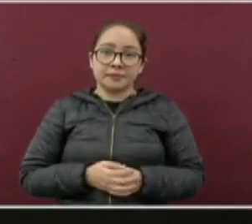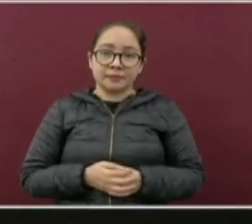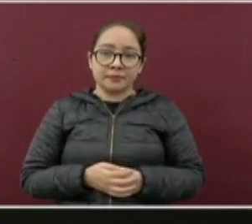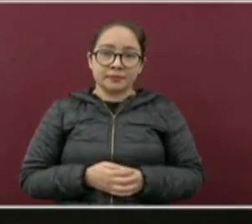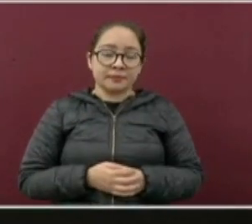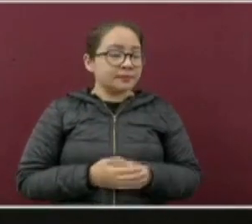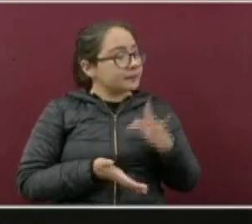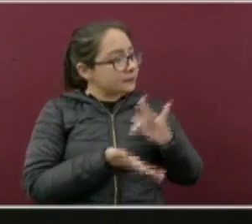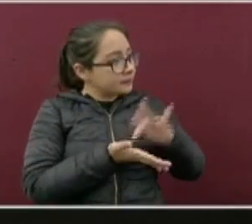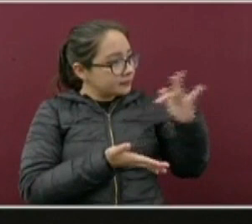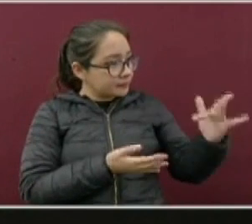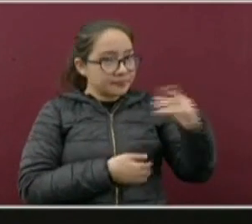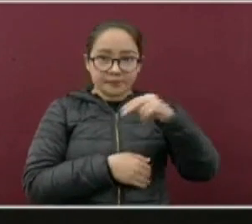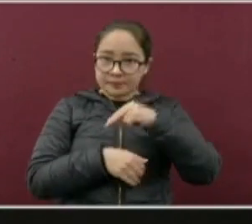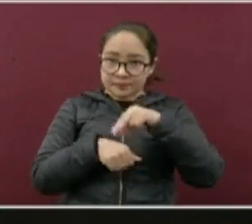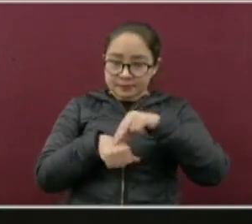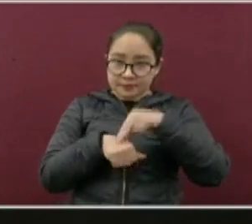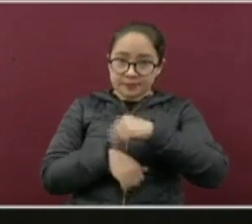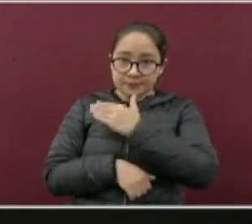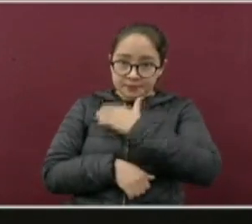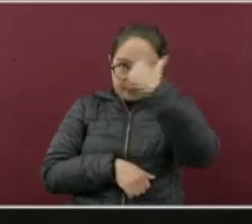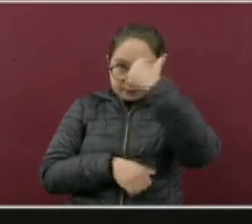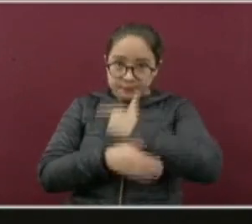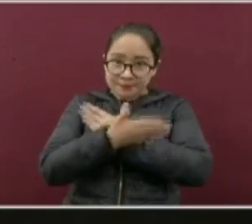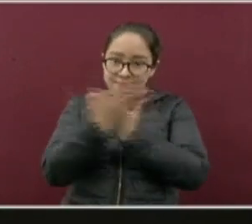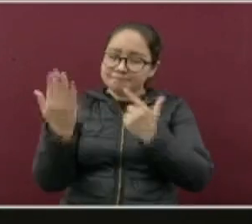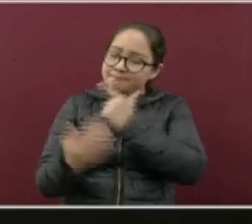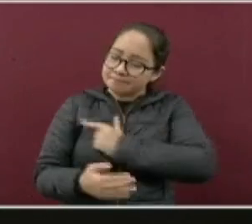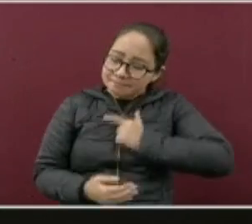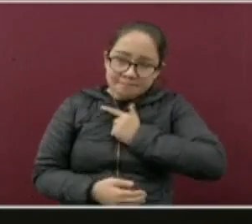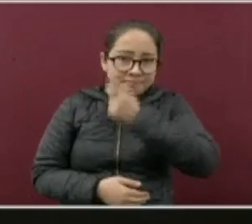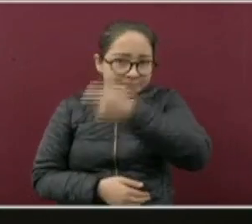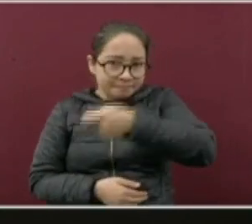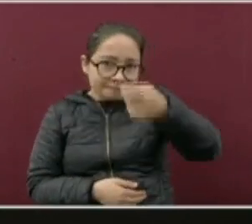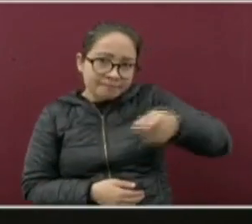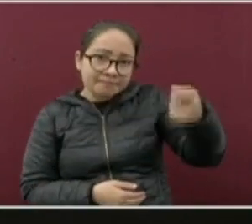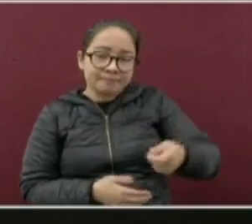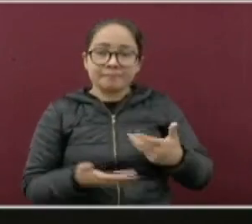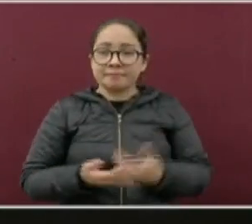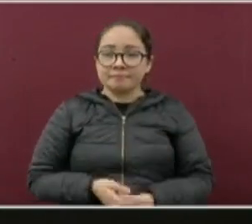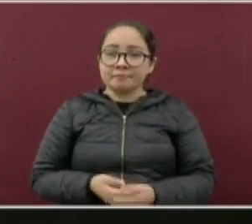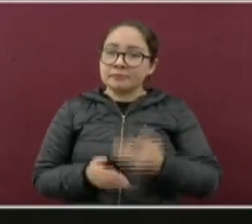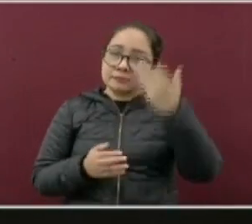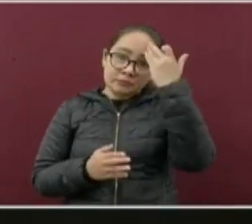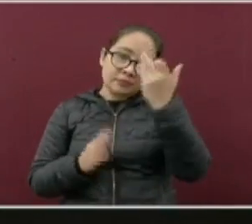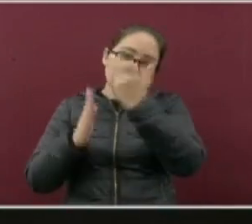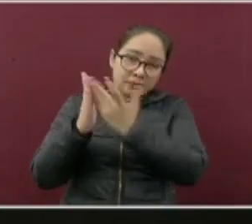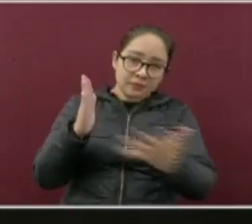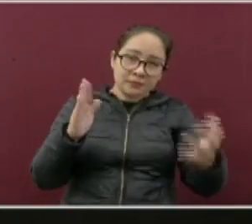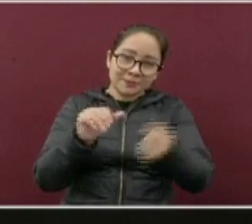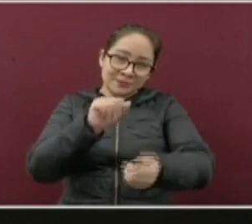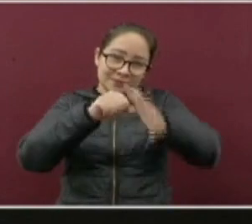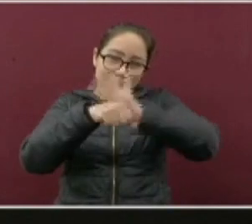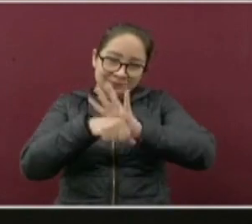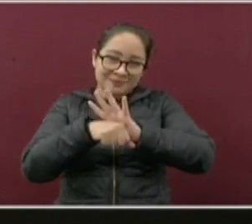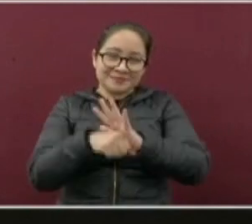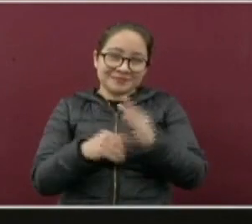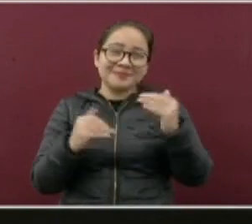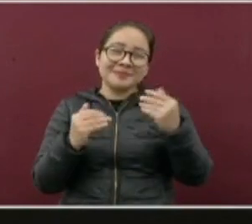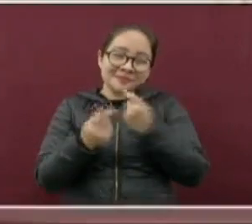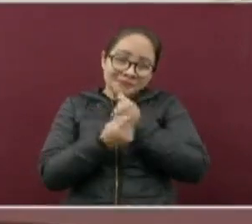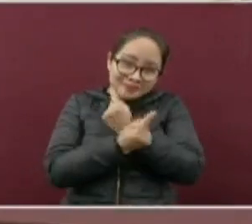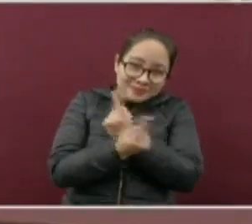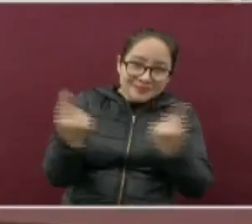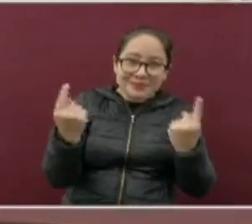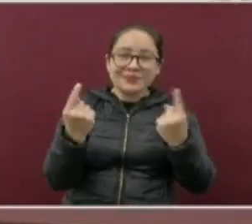doctora. Buenas noches. Es un placer poder saludarlos. En la actualidad, a causa del confinamiento, los niños y